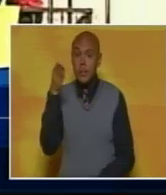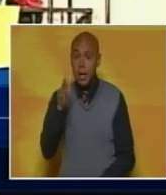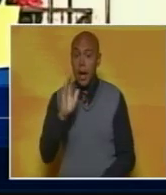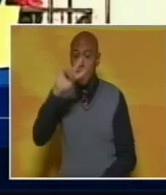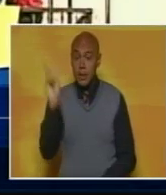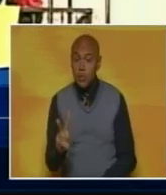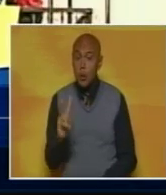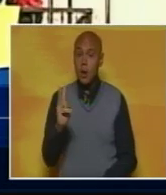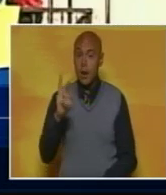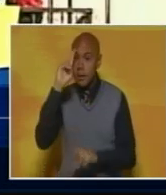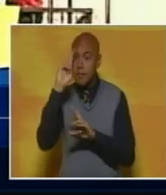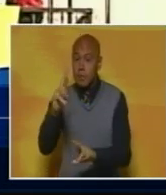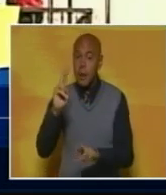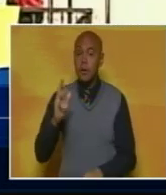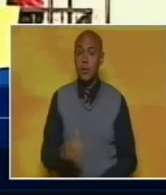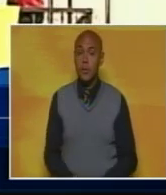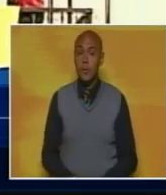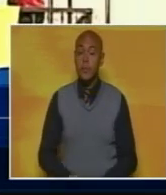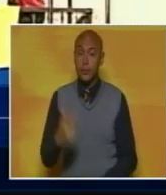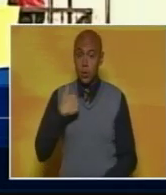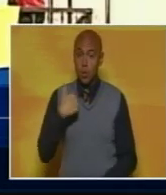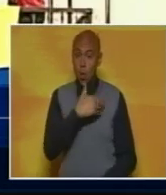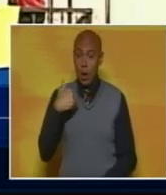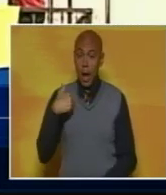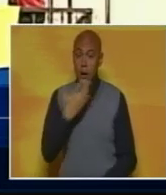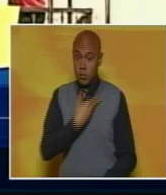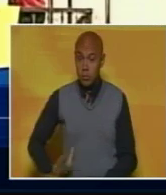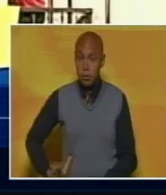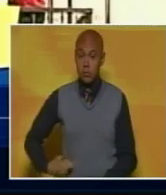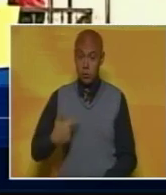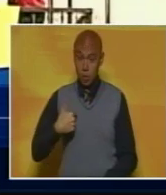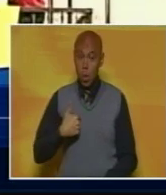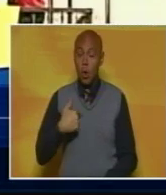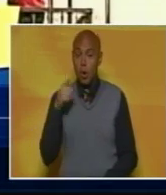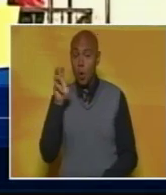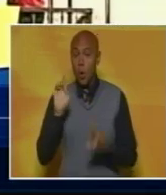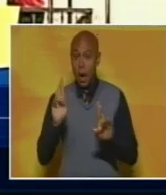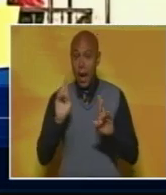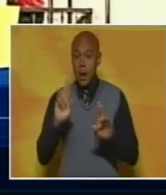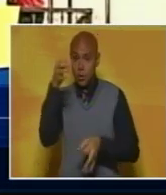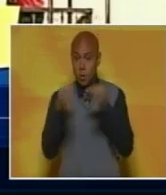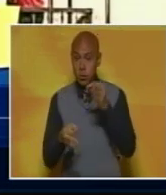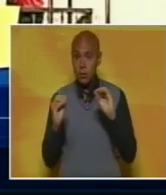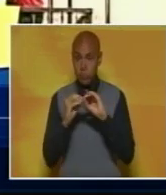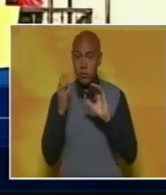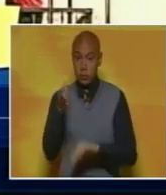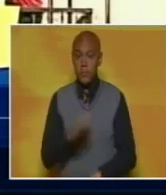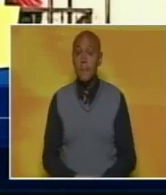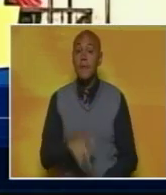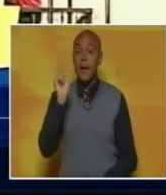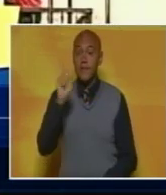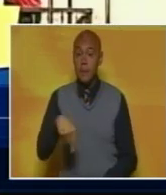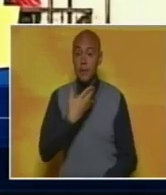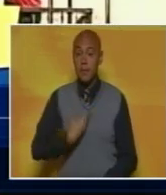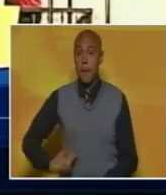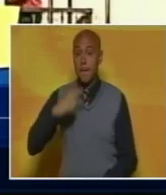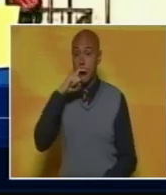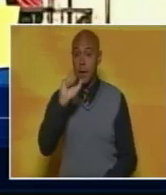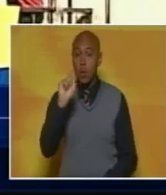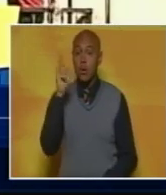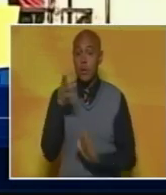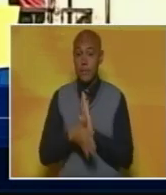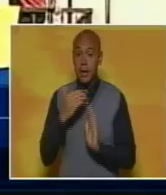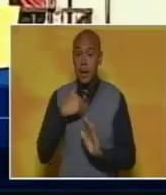en Venezuela. Aspiro como jefe de Estado que así sea. El mandatario nacional afirmó que está